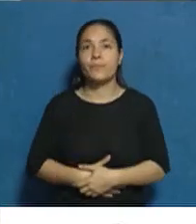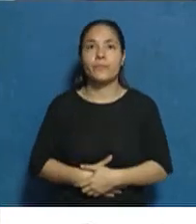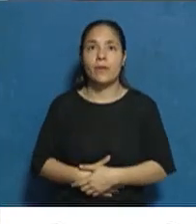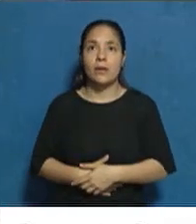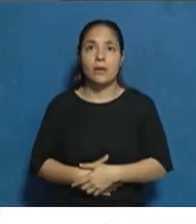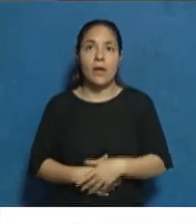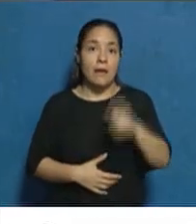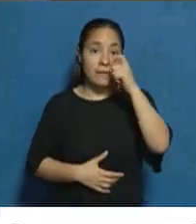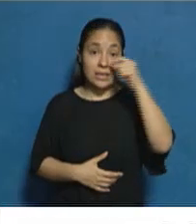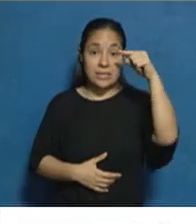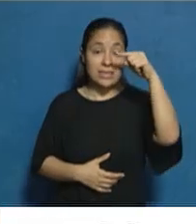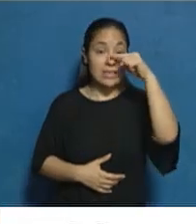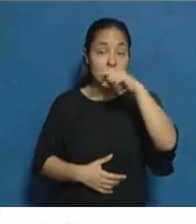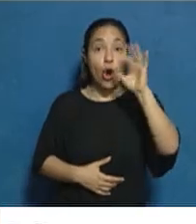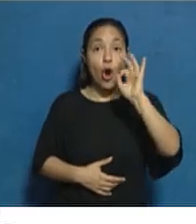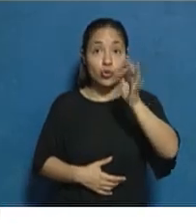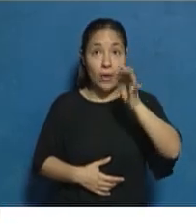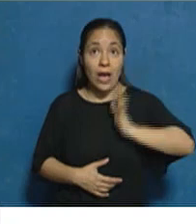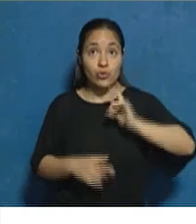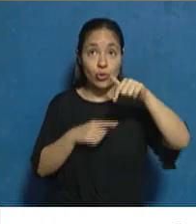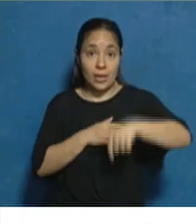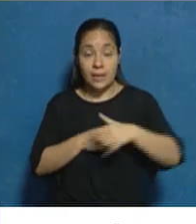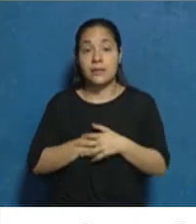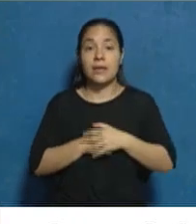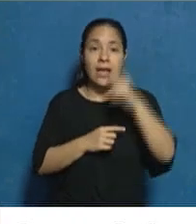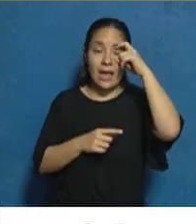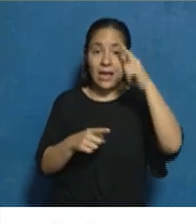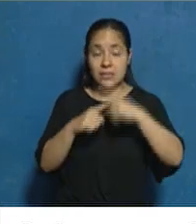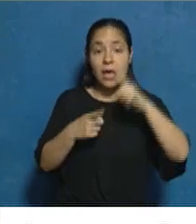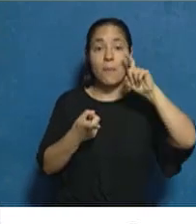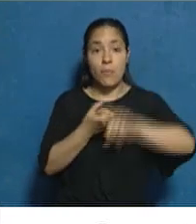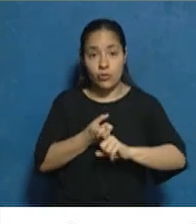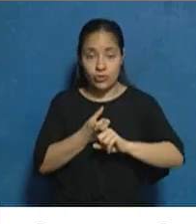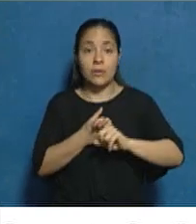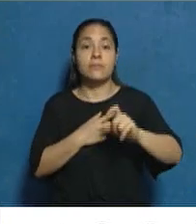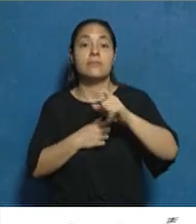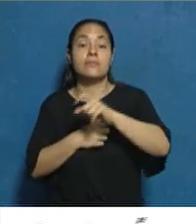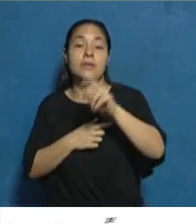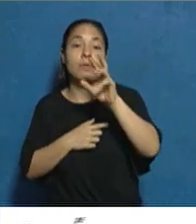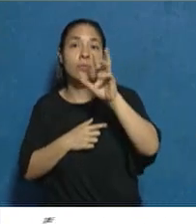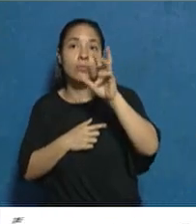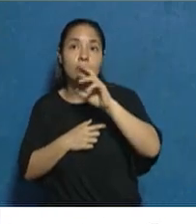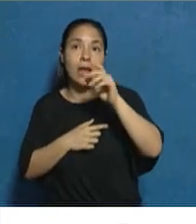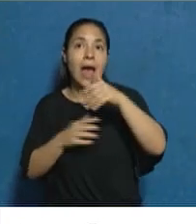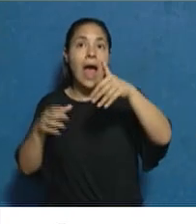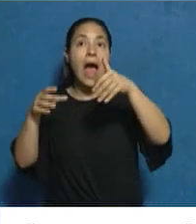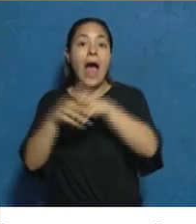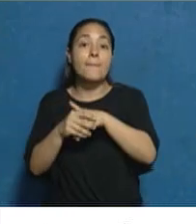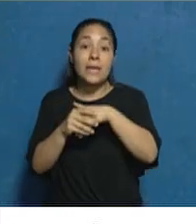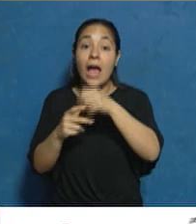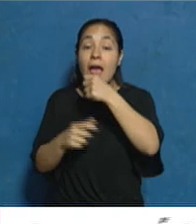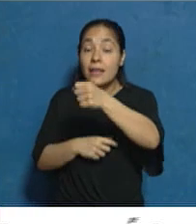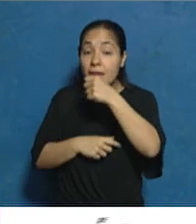día 27 de octubre de este año, el ex marido de la señora Chávez entrevistó a una amiga de ella, una ex compañera de